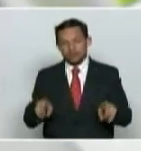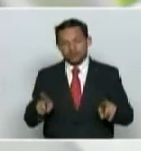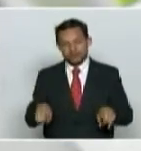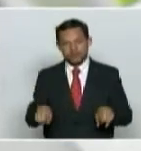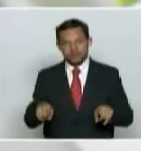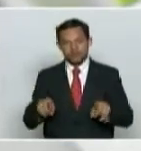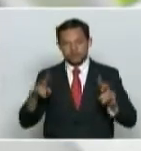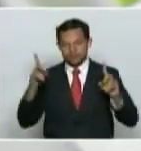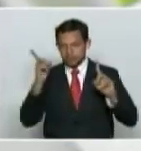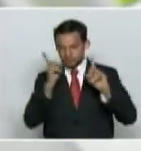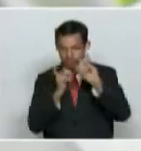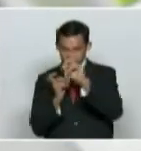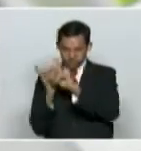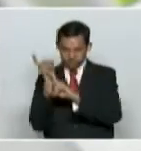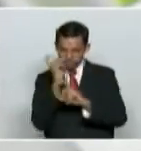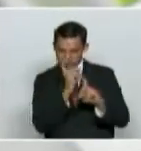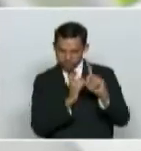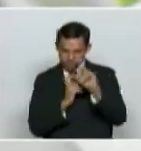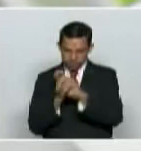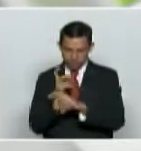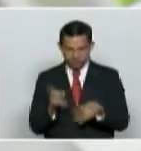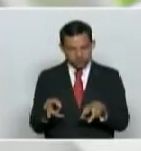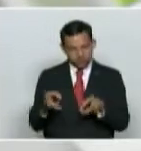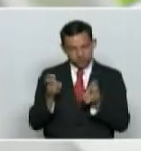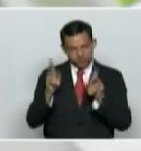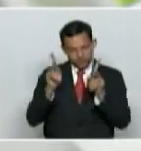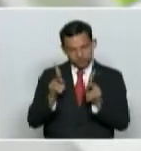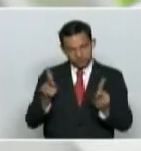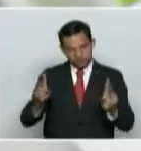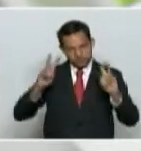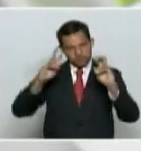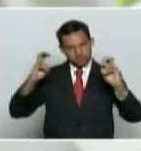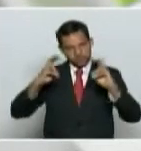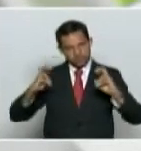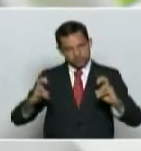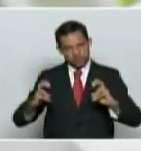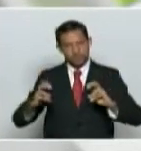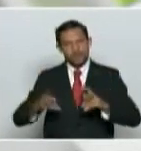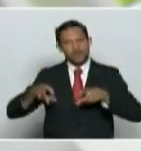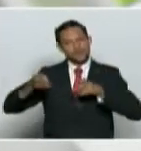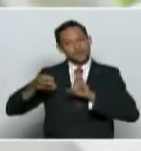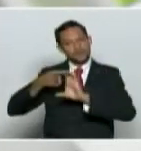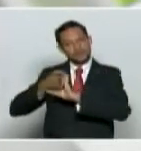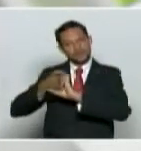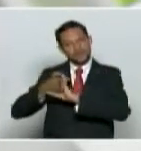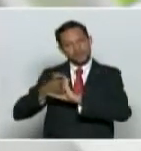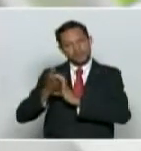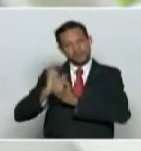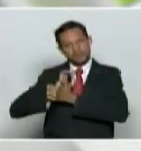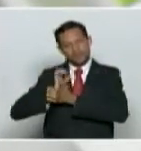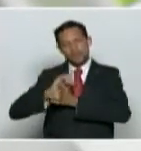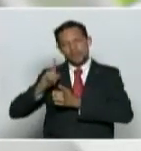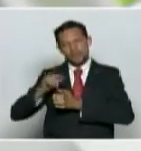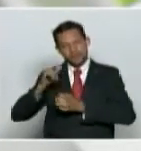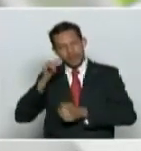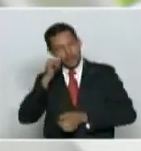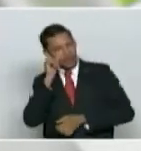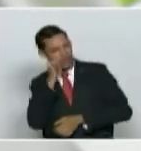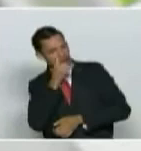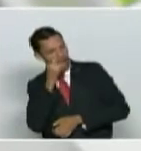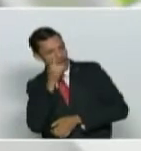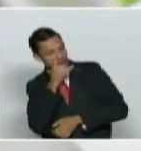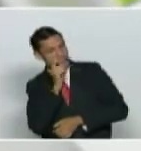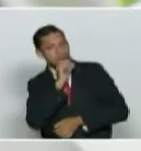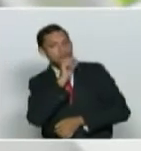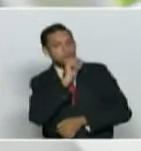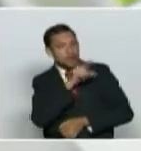pues analiza los programas o le cuenta las novedades importantes a los televidentes de estos programas. Ustedes también hacen detrás de cámaras, hablan con